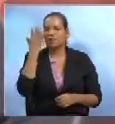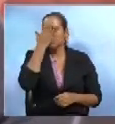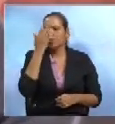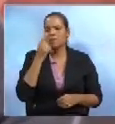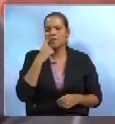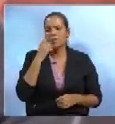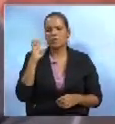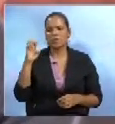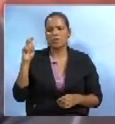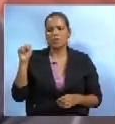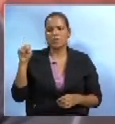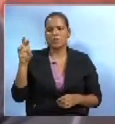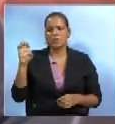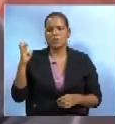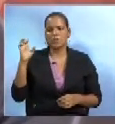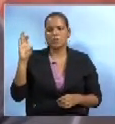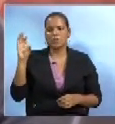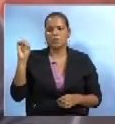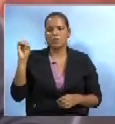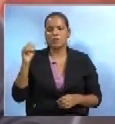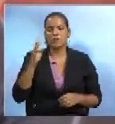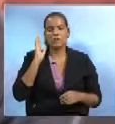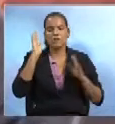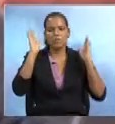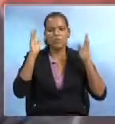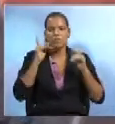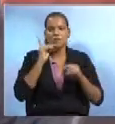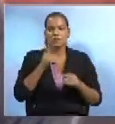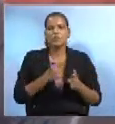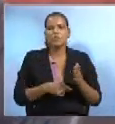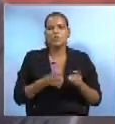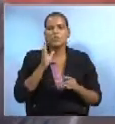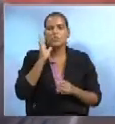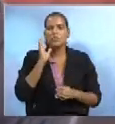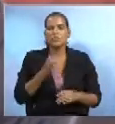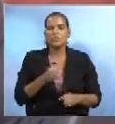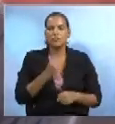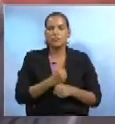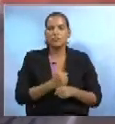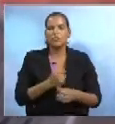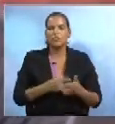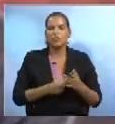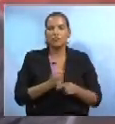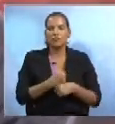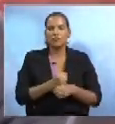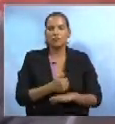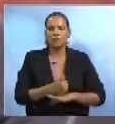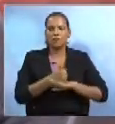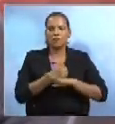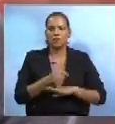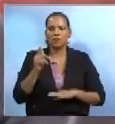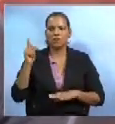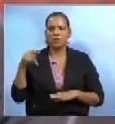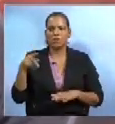señor Ernesto Estupiñán. Escuchen lo que dijo, habló sobre el trabajo que ejecuta la prefecta y